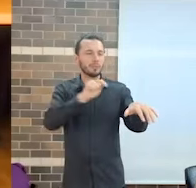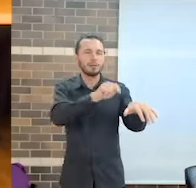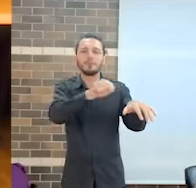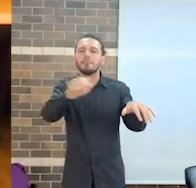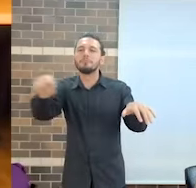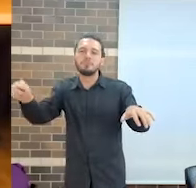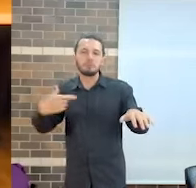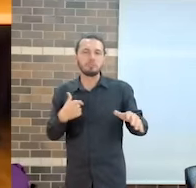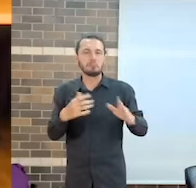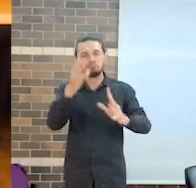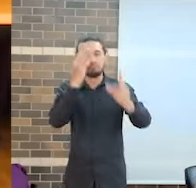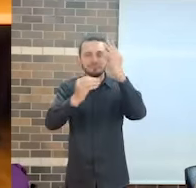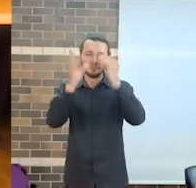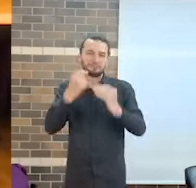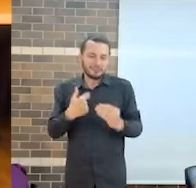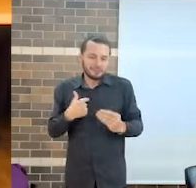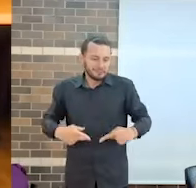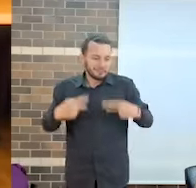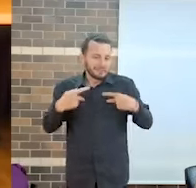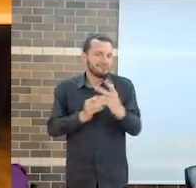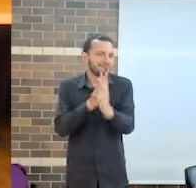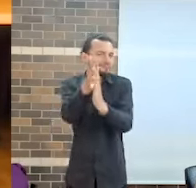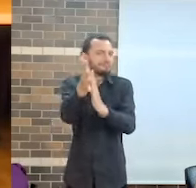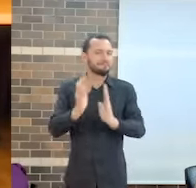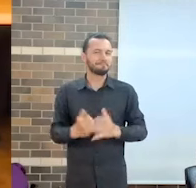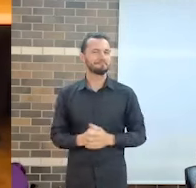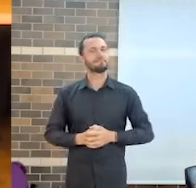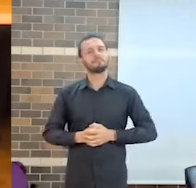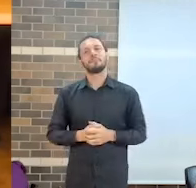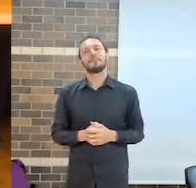les comento un poco de mi vida.